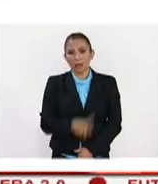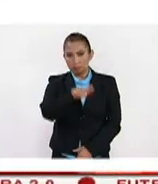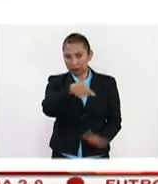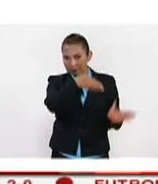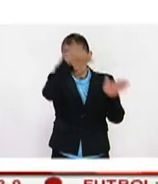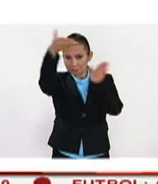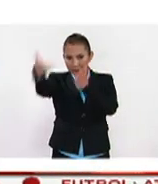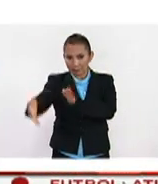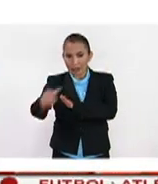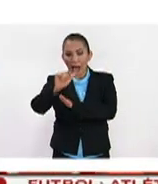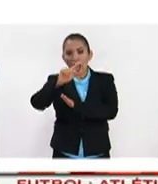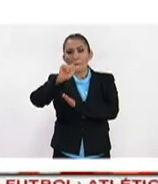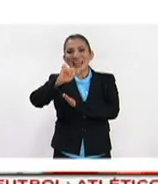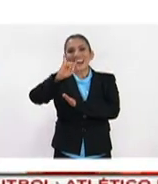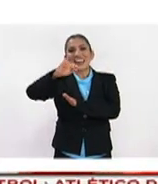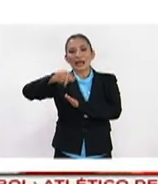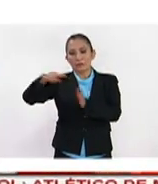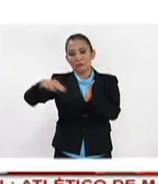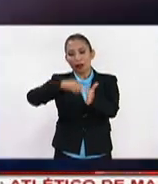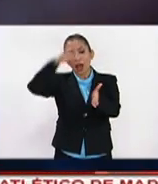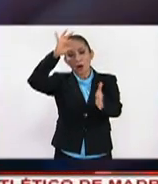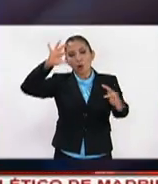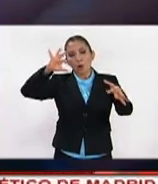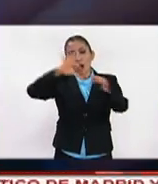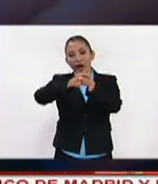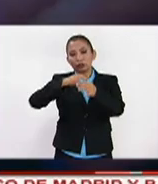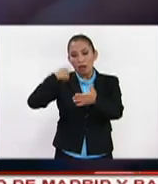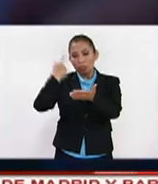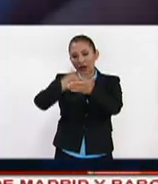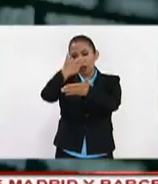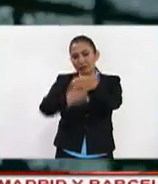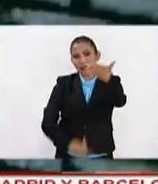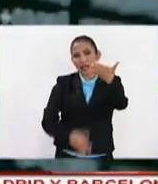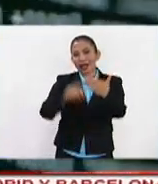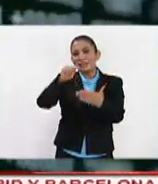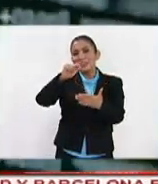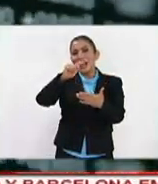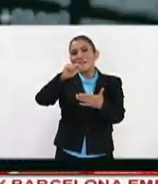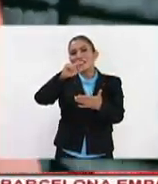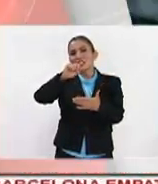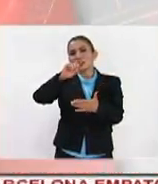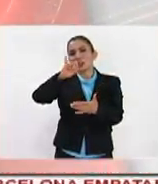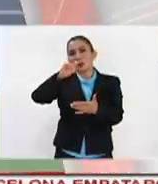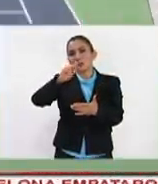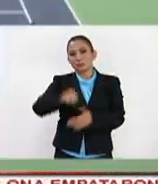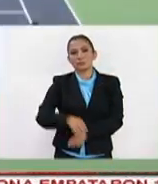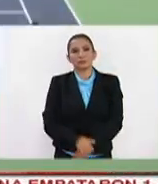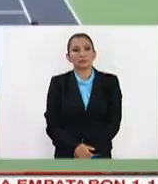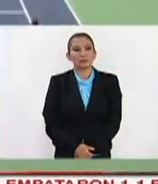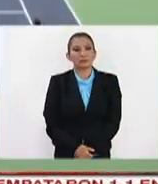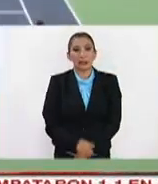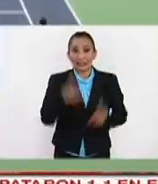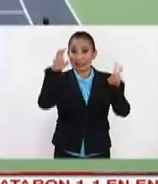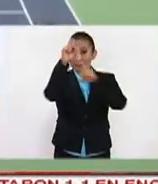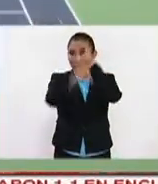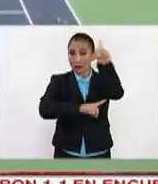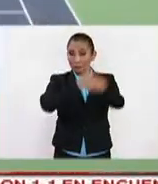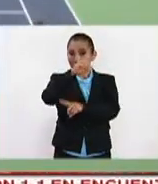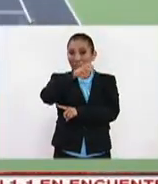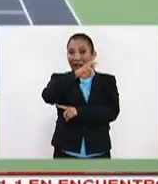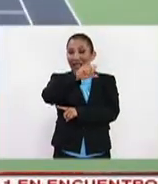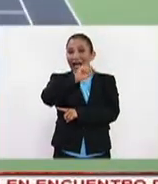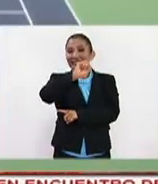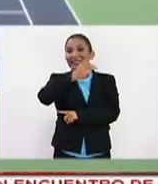Más adelante, Apple Inc. firma un acuerdo de contenido con Amblin Television. Y en los deportes,